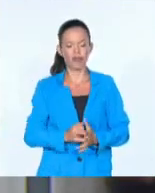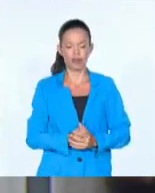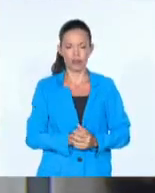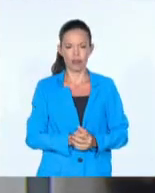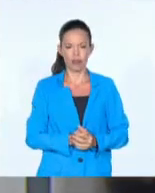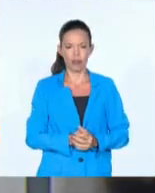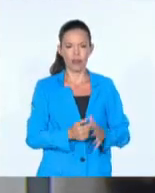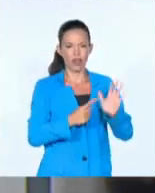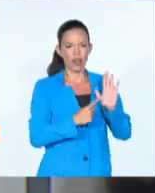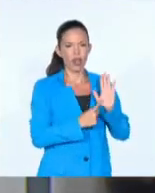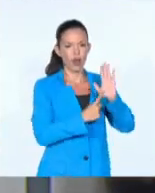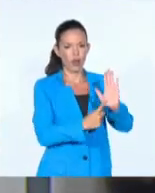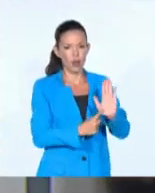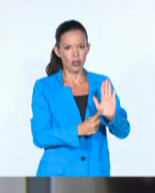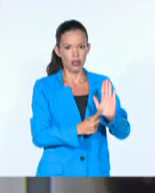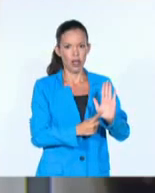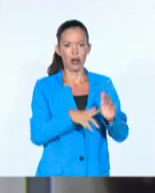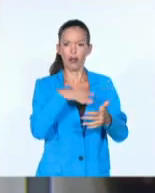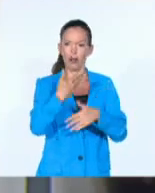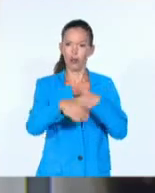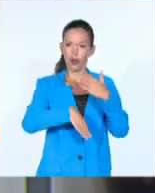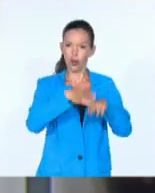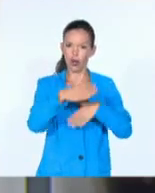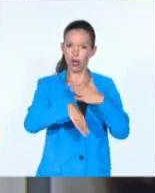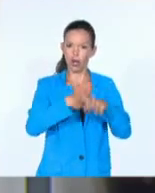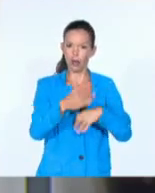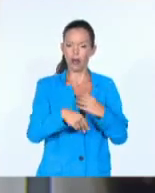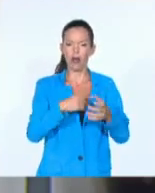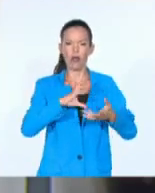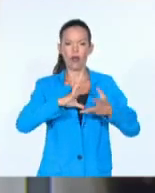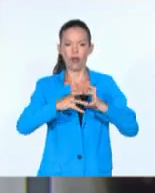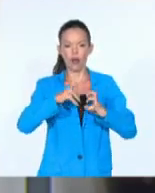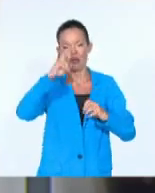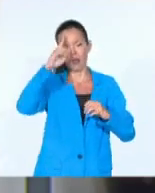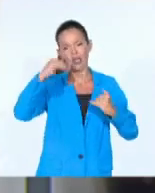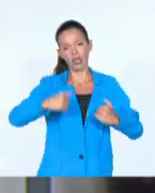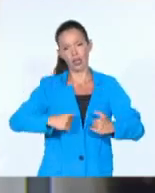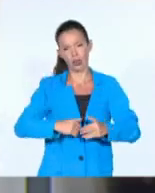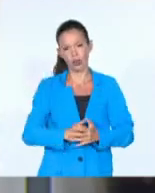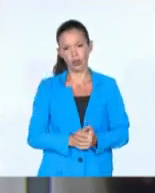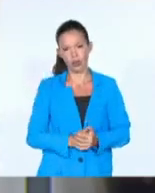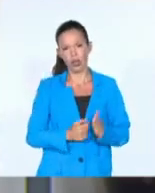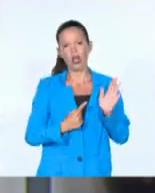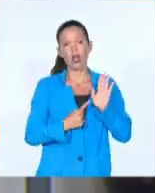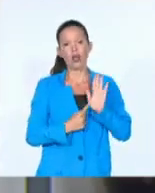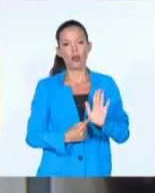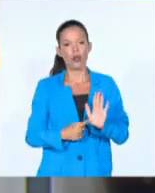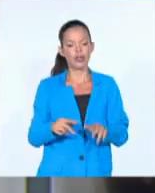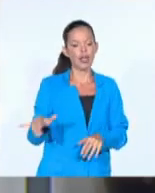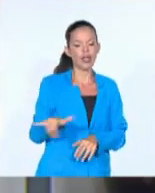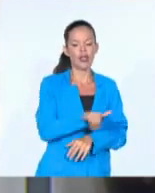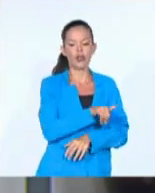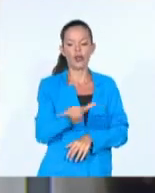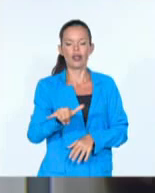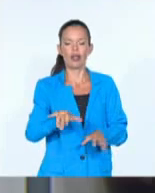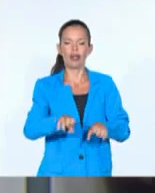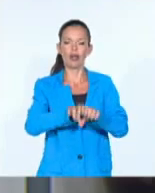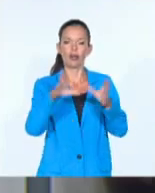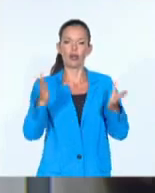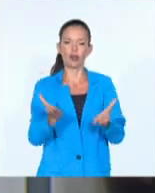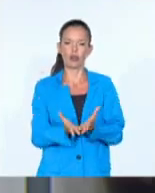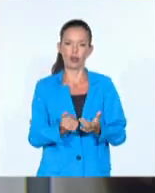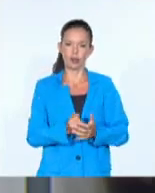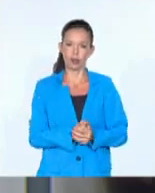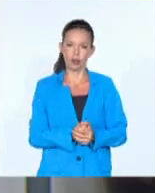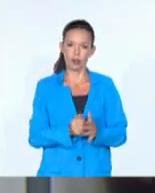fragilidad de los sistemas de salud y puso al desnudo la crueldad de las inequidades que caracterizan al mundo millones de Vidas se